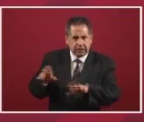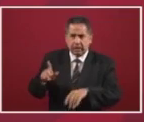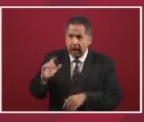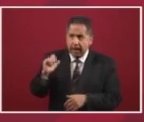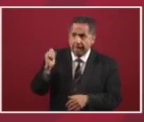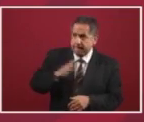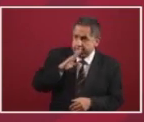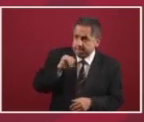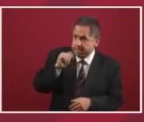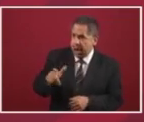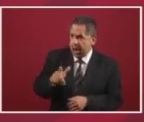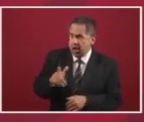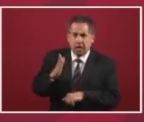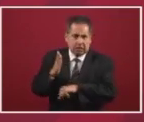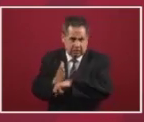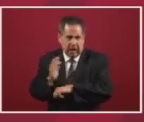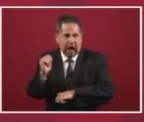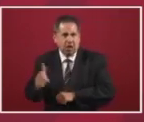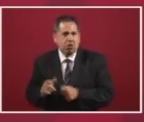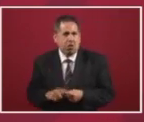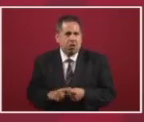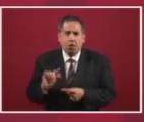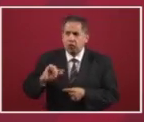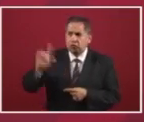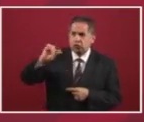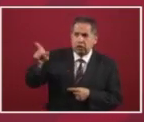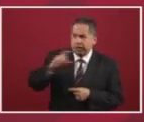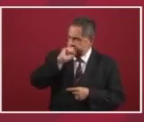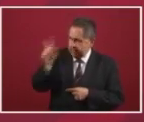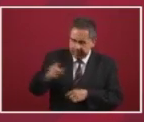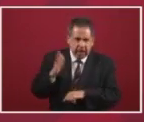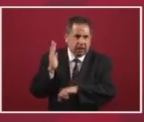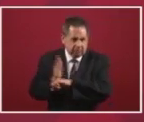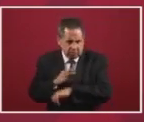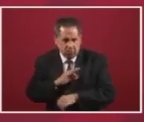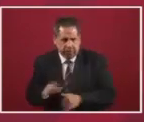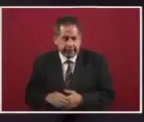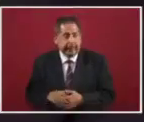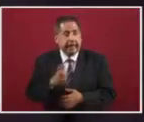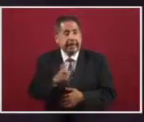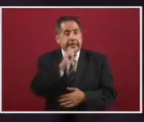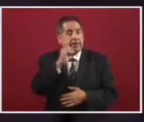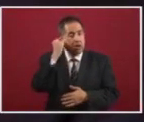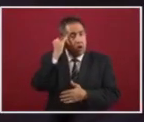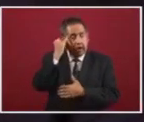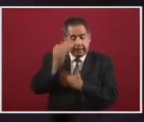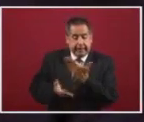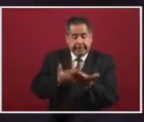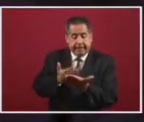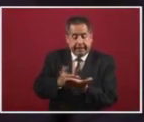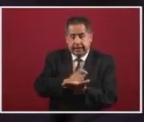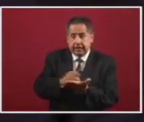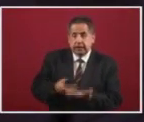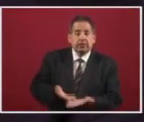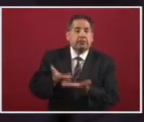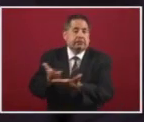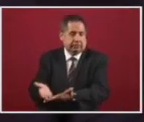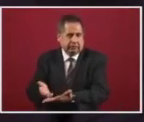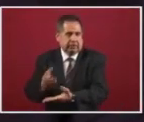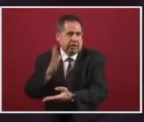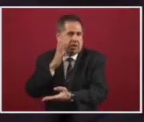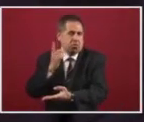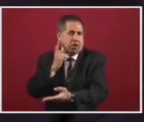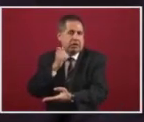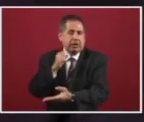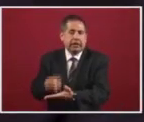y a los altos funcionarios públicos, que es otra iniciativa que está detenida en